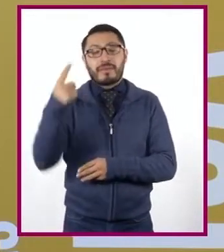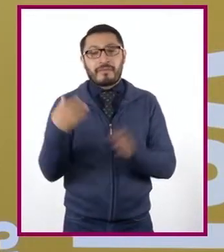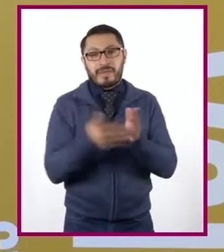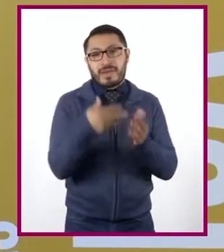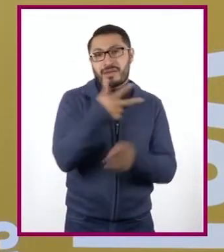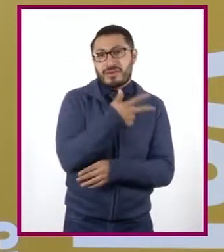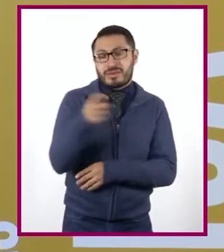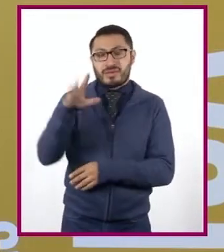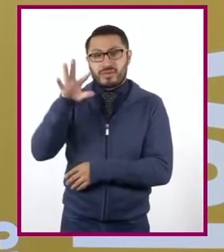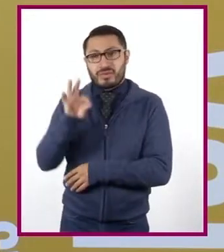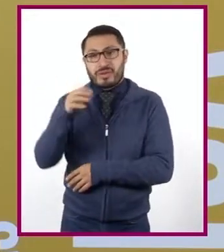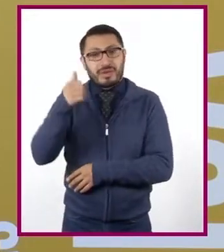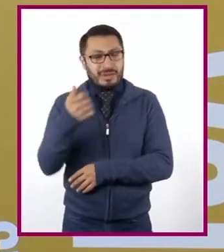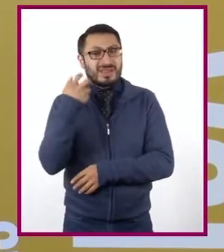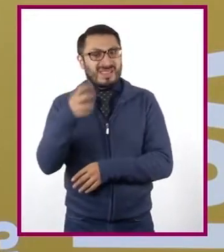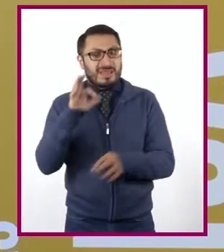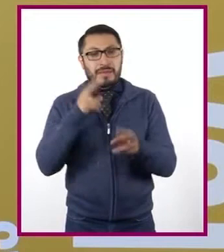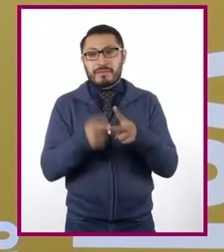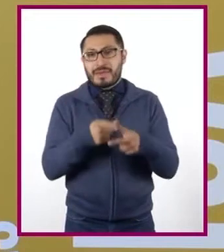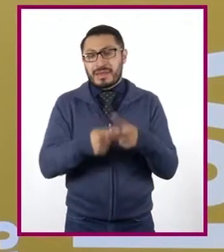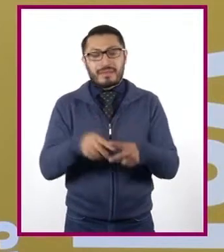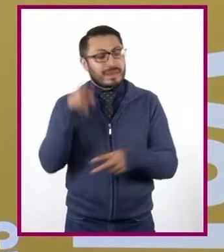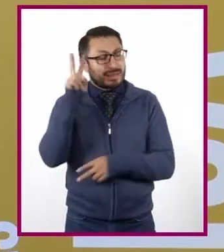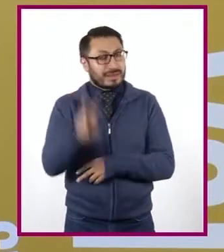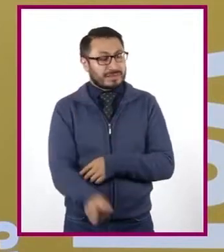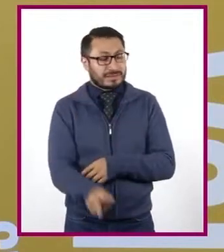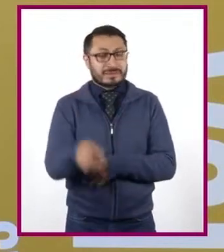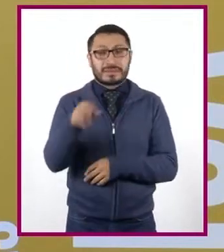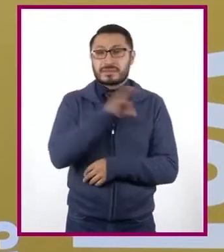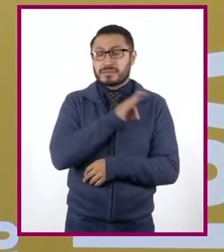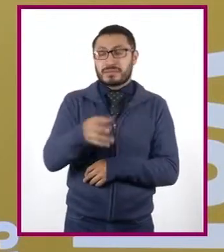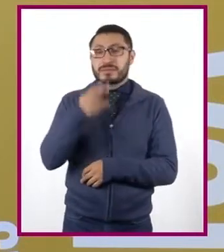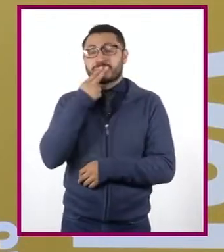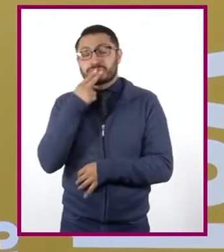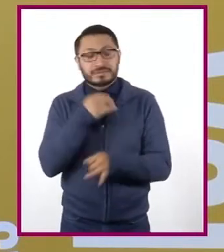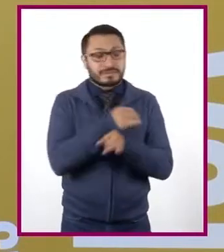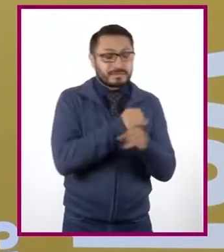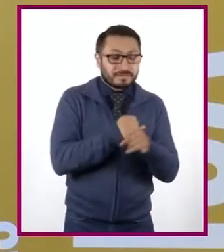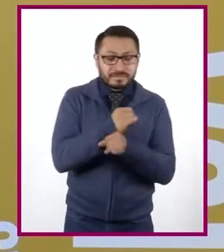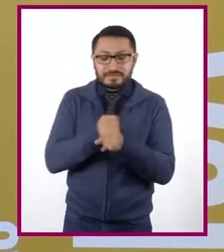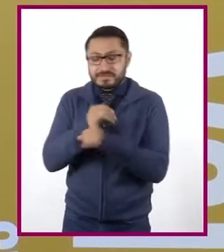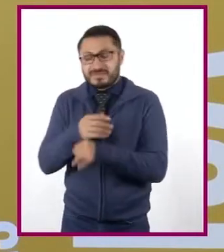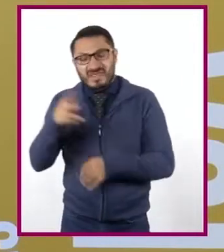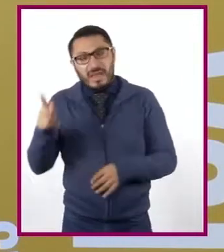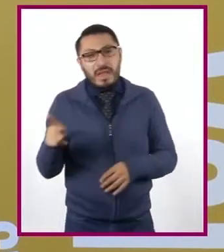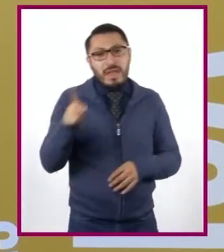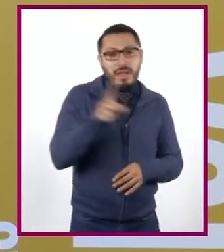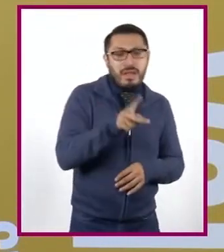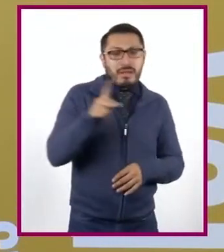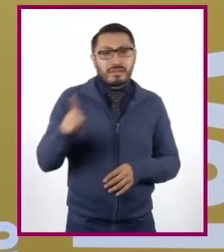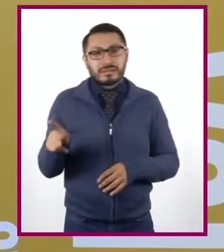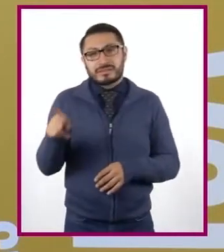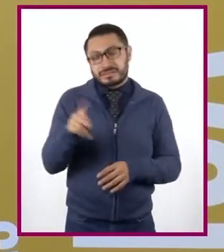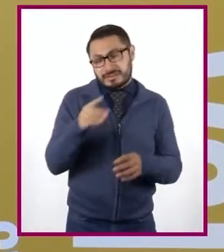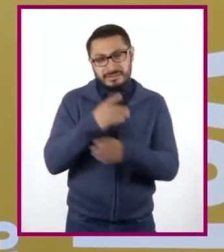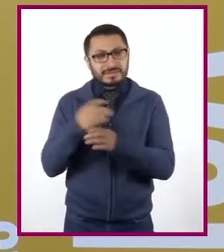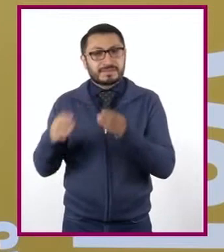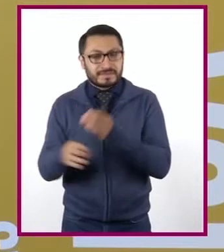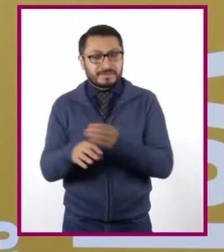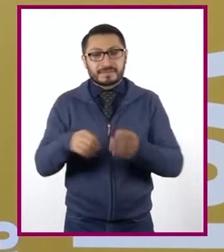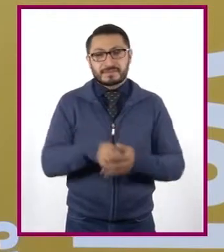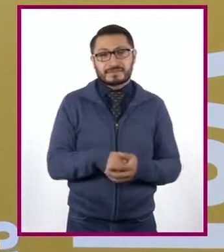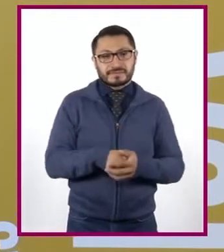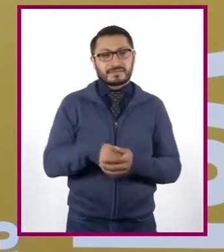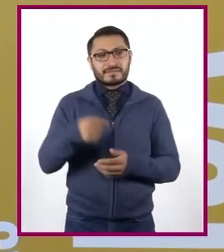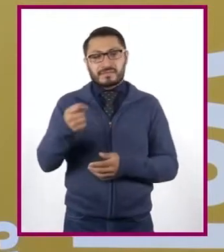un modelo de la realidad y pueden usarse para explorar en forma simulada, aproximada, su comportamiento. Un poco